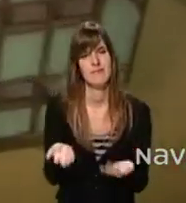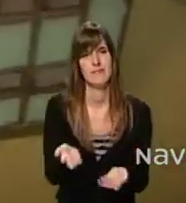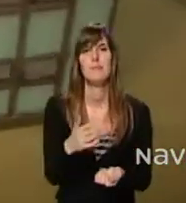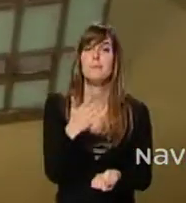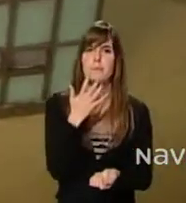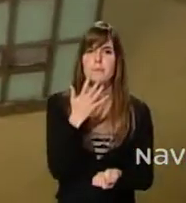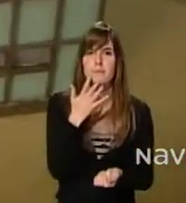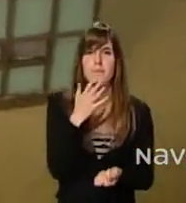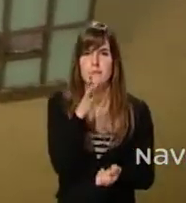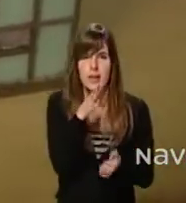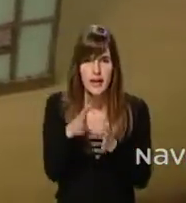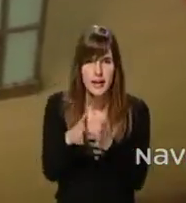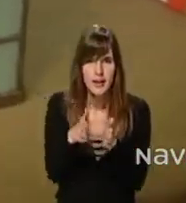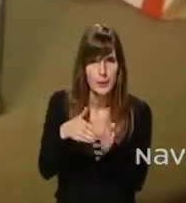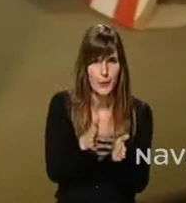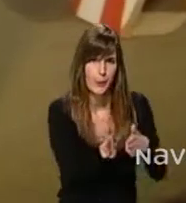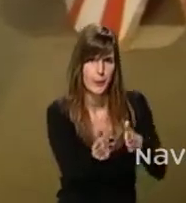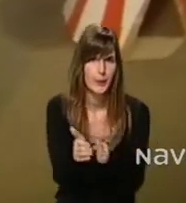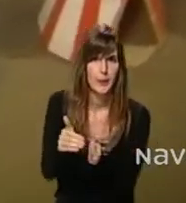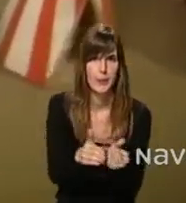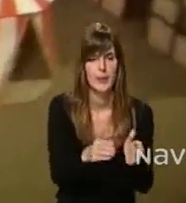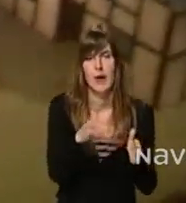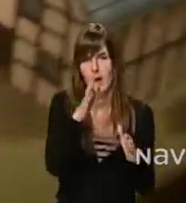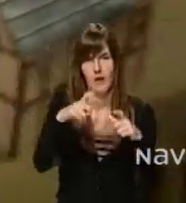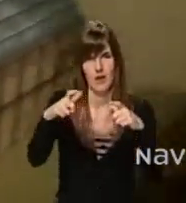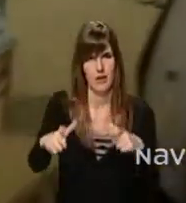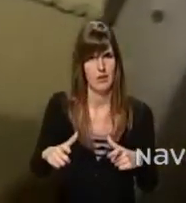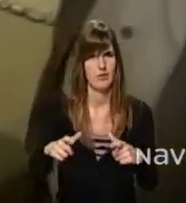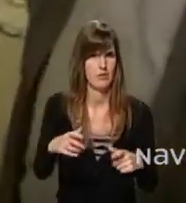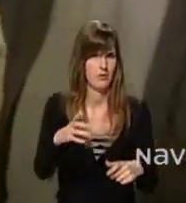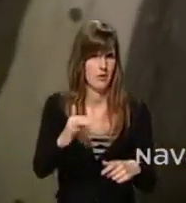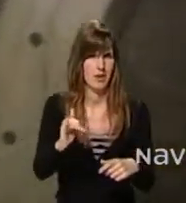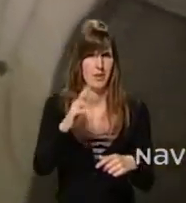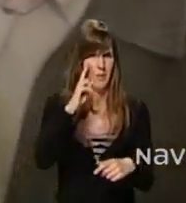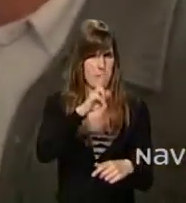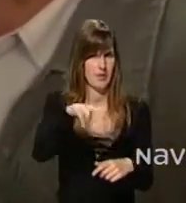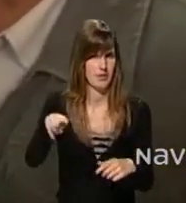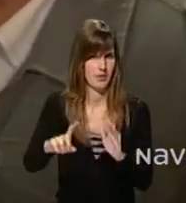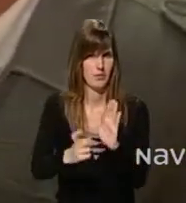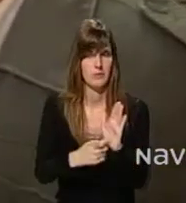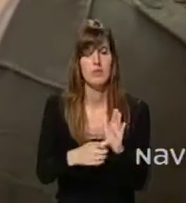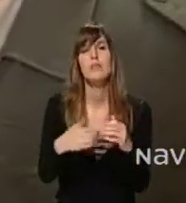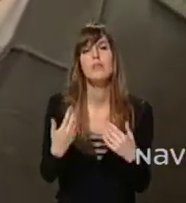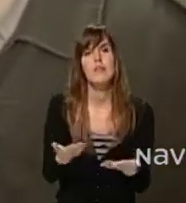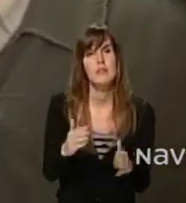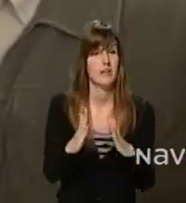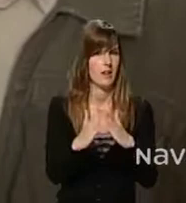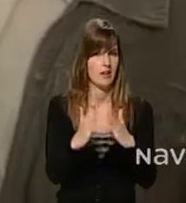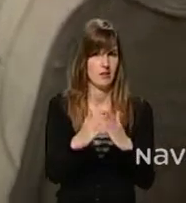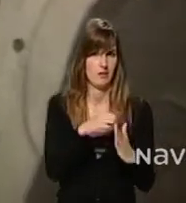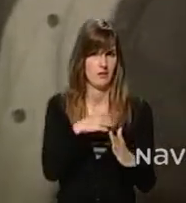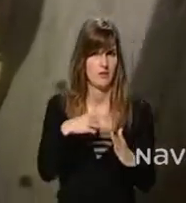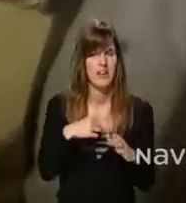pues como un río con meandros y demás, hay lagos, y después lógicamente están las casas que